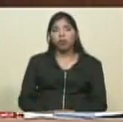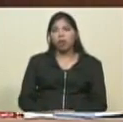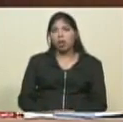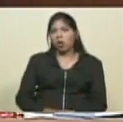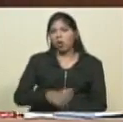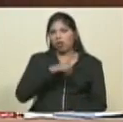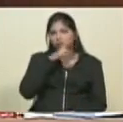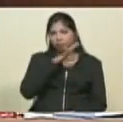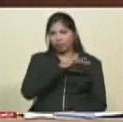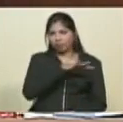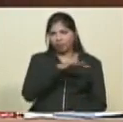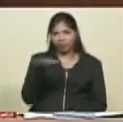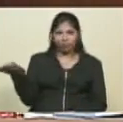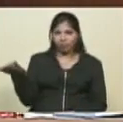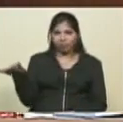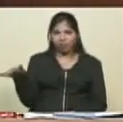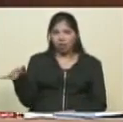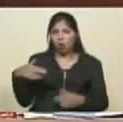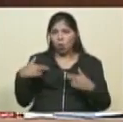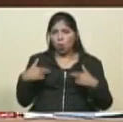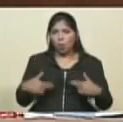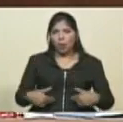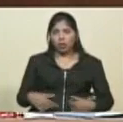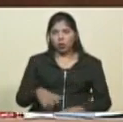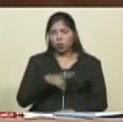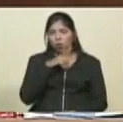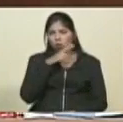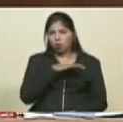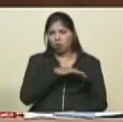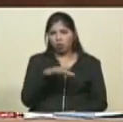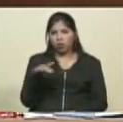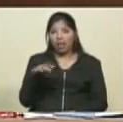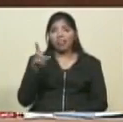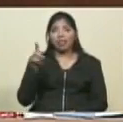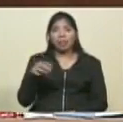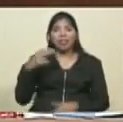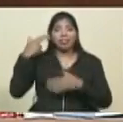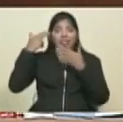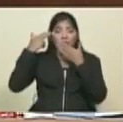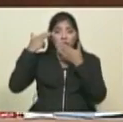humanitarias en su territorio, viven los efectos de ataques terroristas.